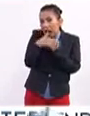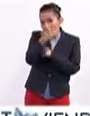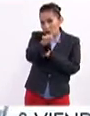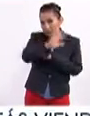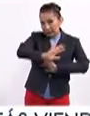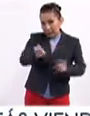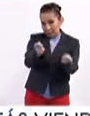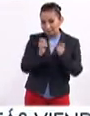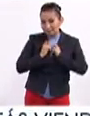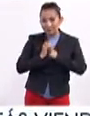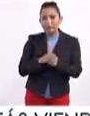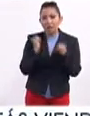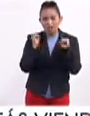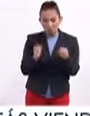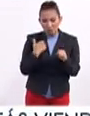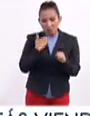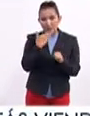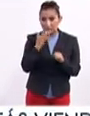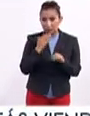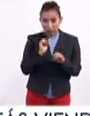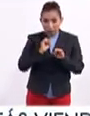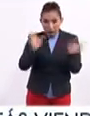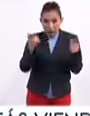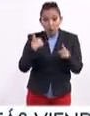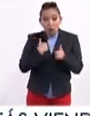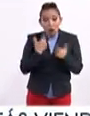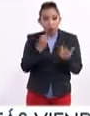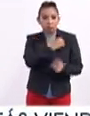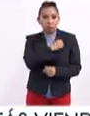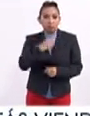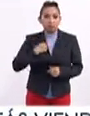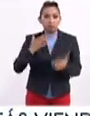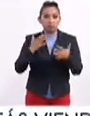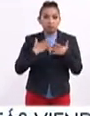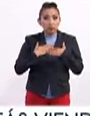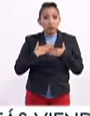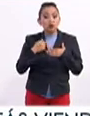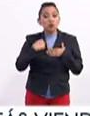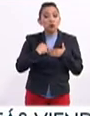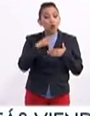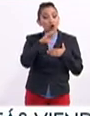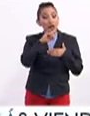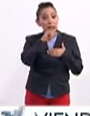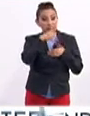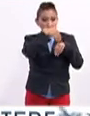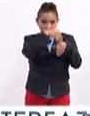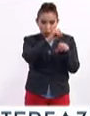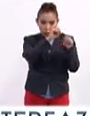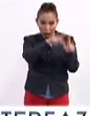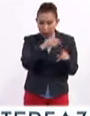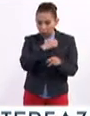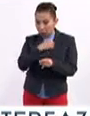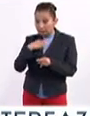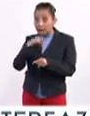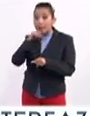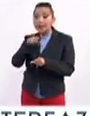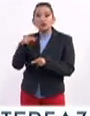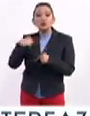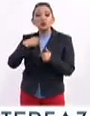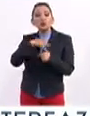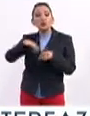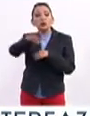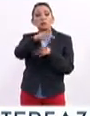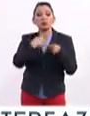del lunes Estamos ya. seguros que lo vas Claro, a... claro que sí, porque más es un compromiso, o sea, que tienes tú con el CONACYT, pero es un compromiso que también tienes tú